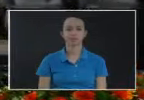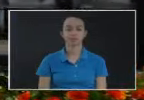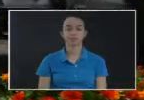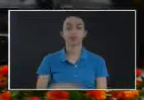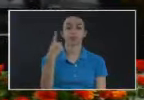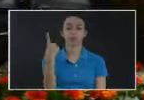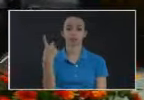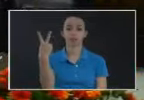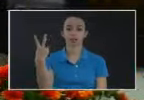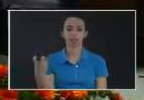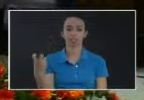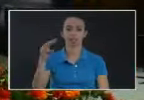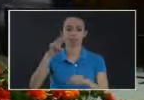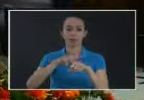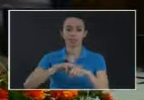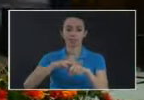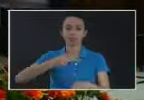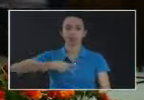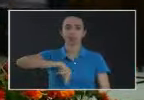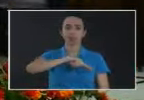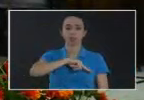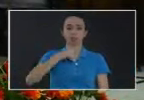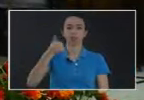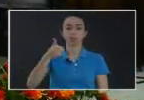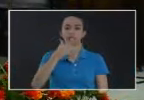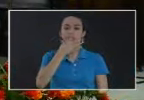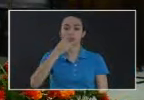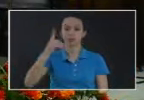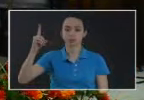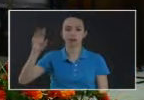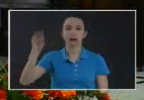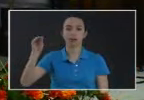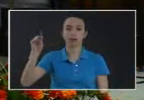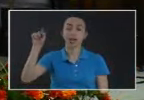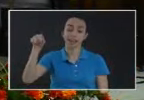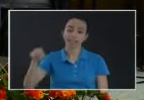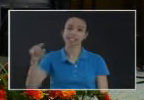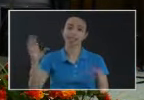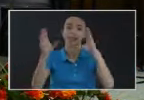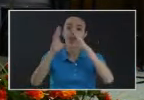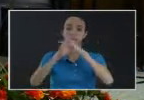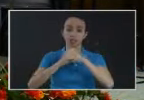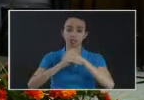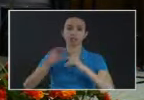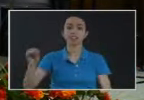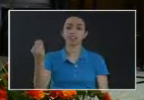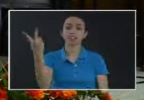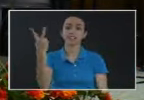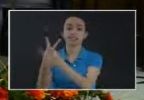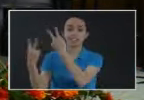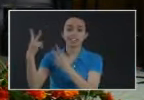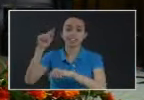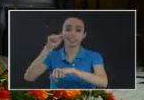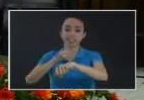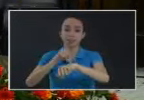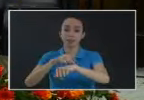Una vez más, nuestro buen Dios nos hablaba esta noche que vienen tiempos